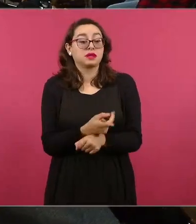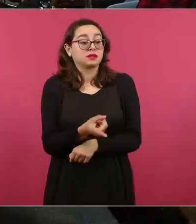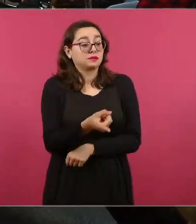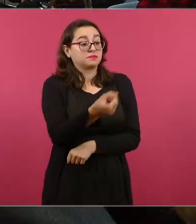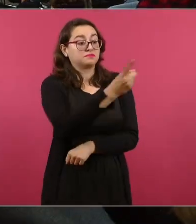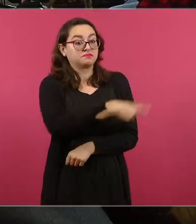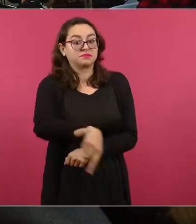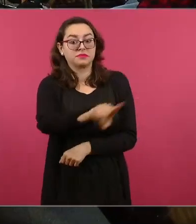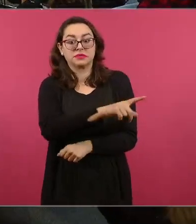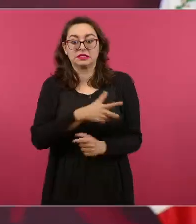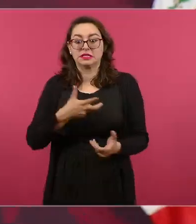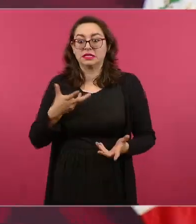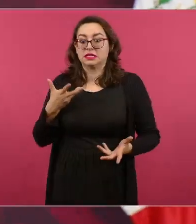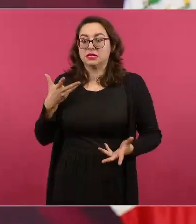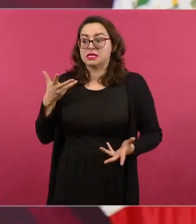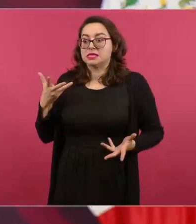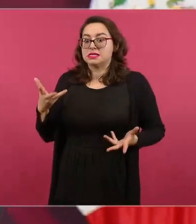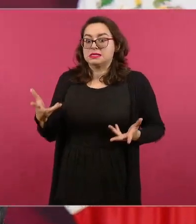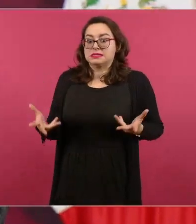se quedaron